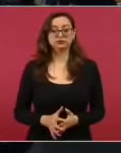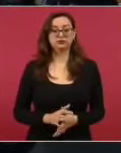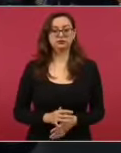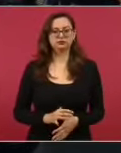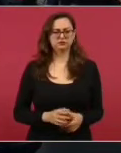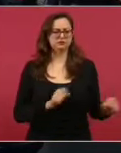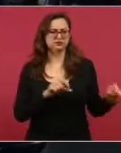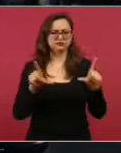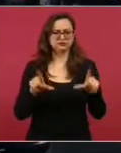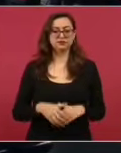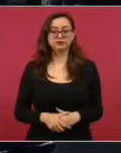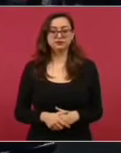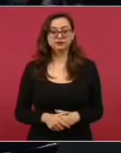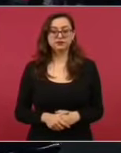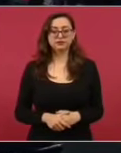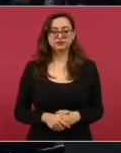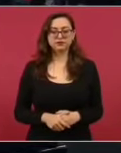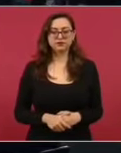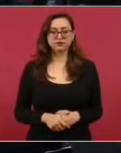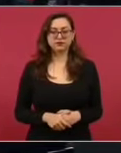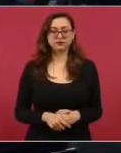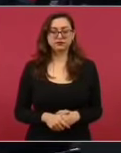Sí, pero a ver, ponlo.